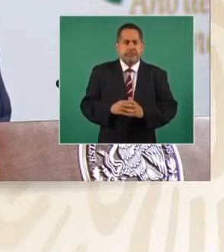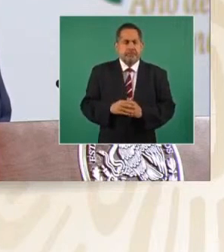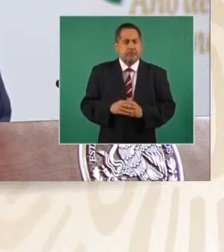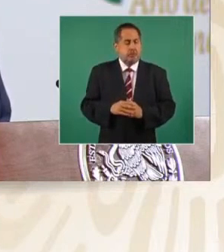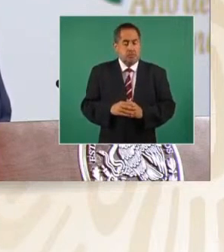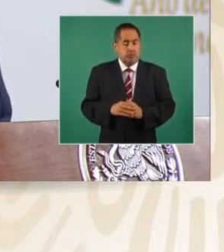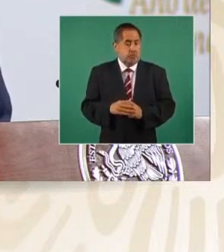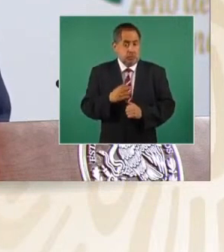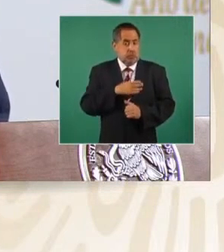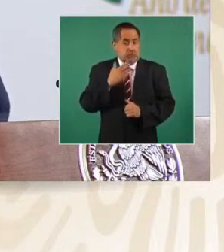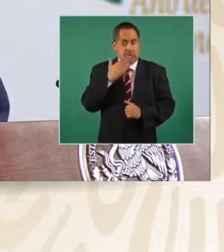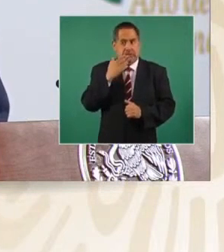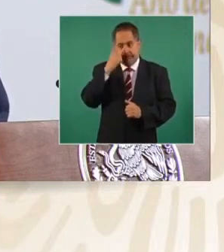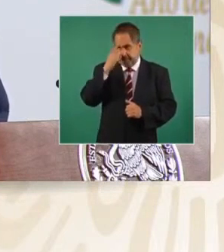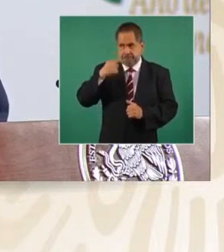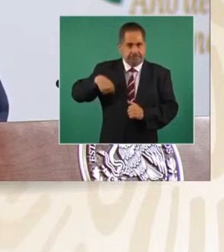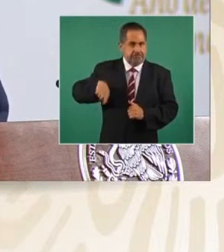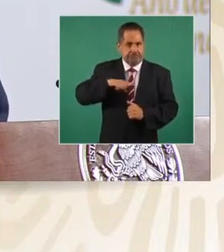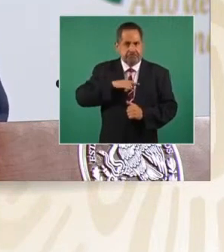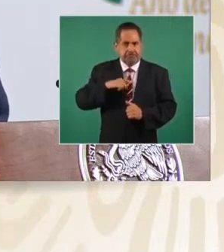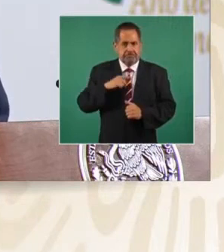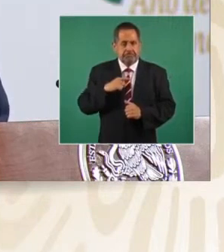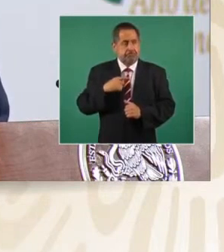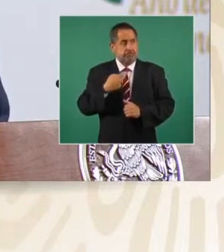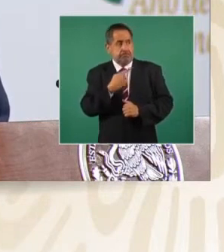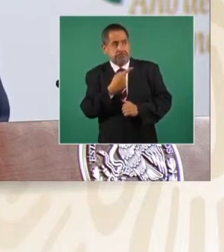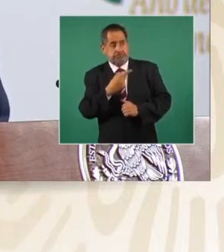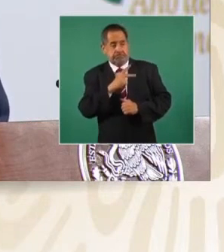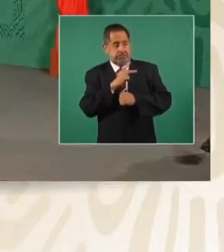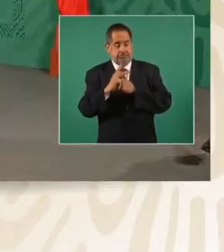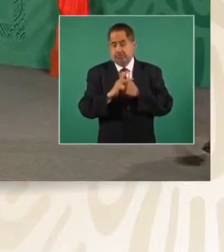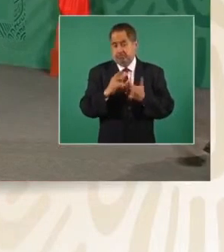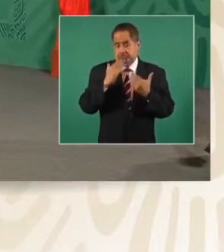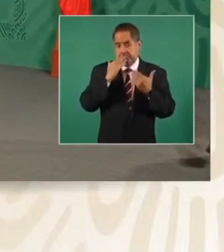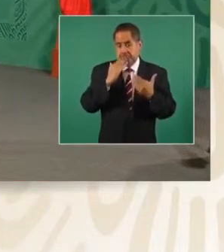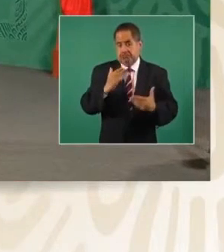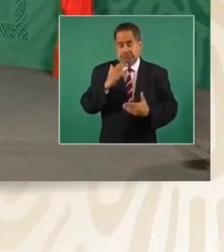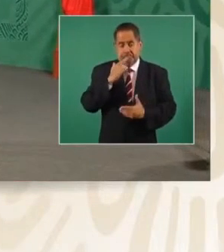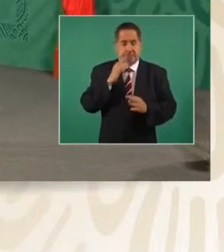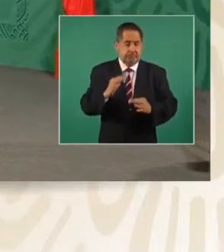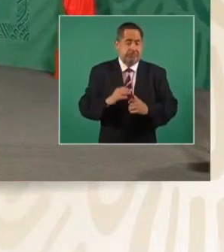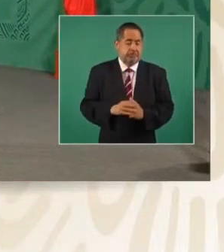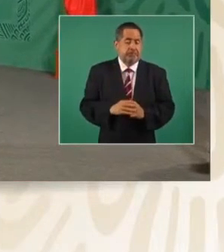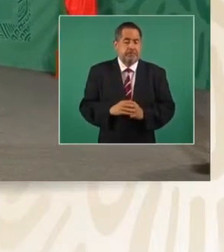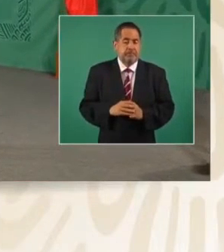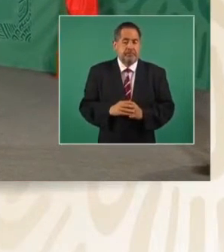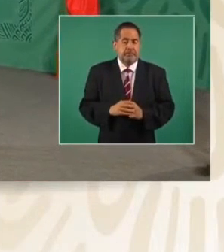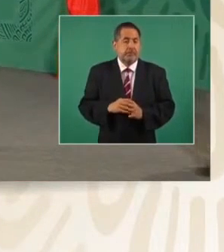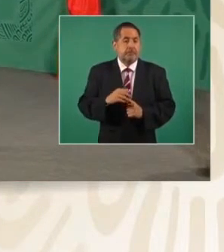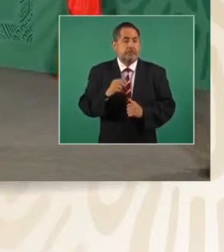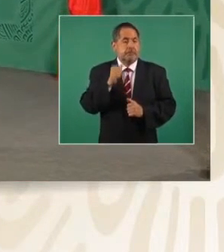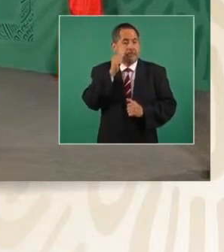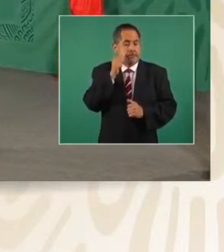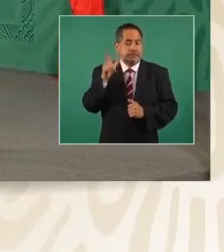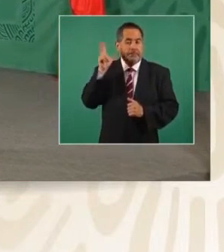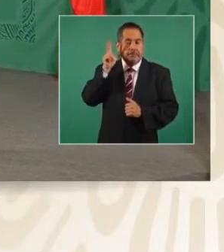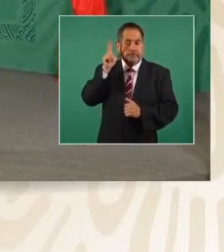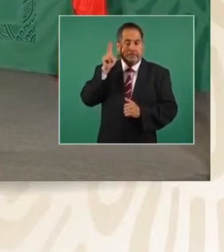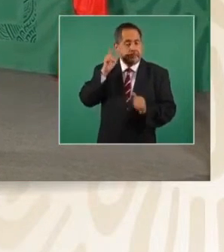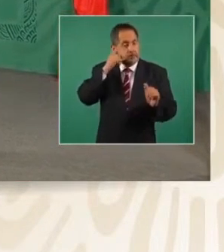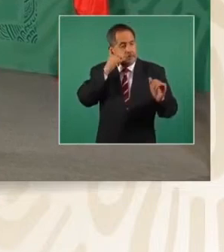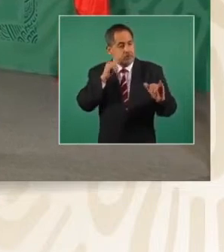muy buena para los dos países. La llamada de antier con